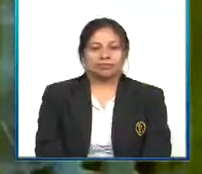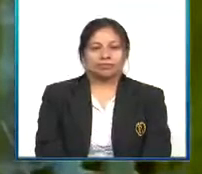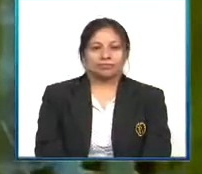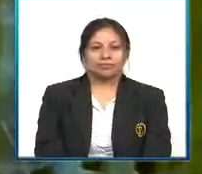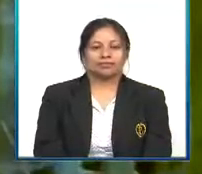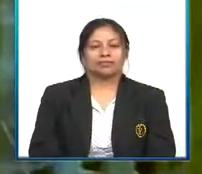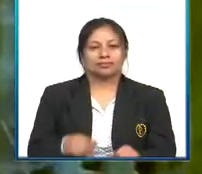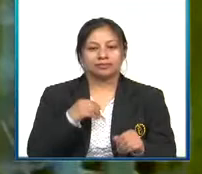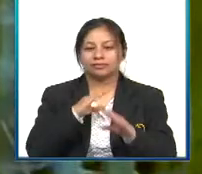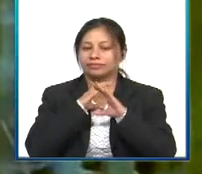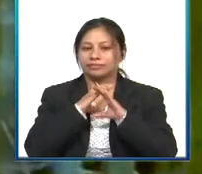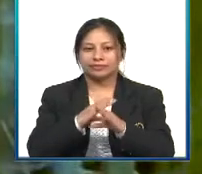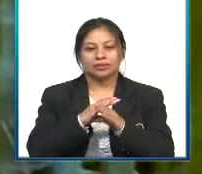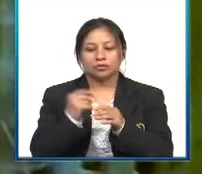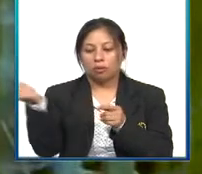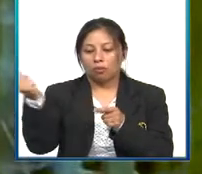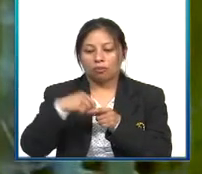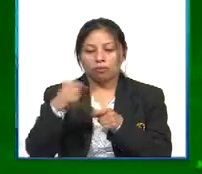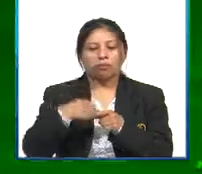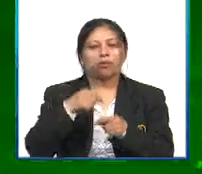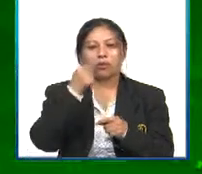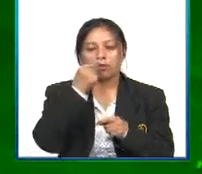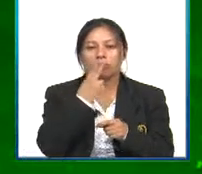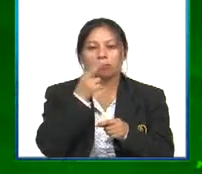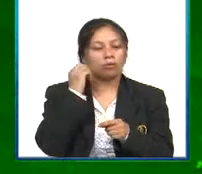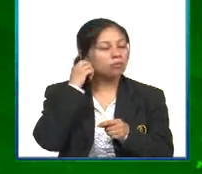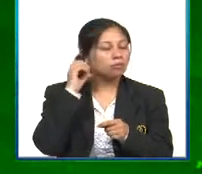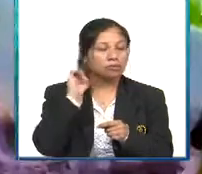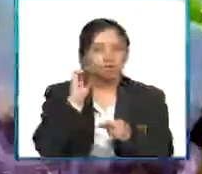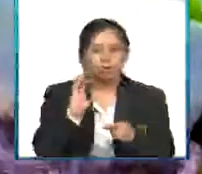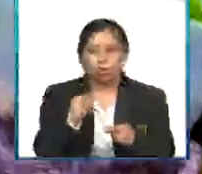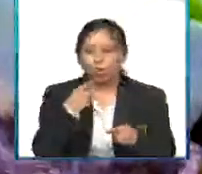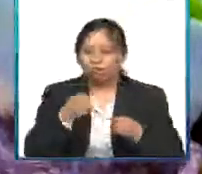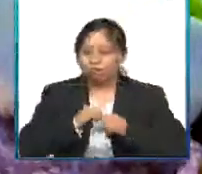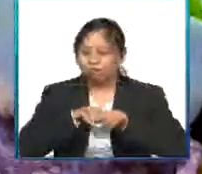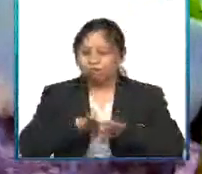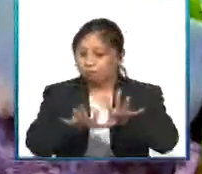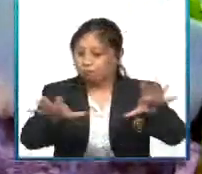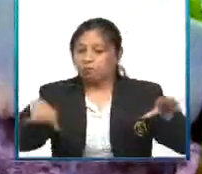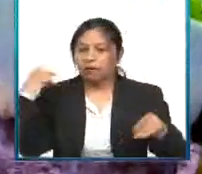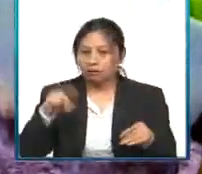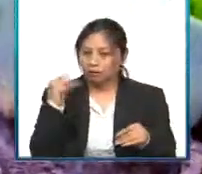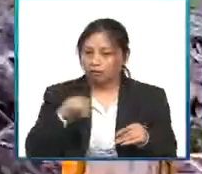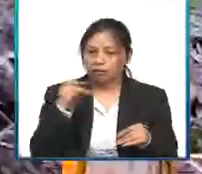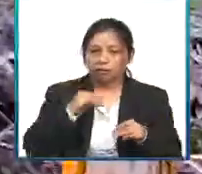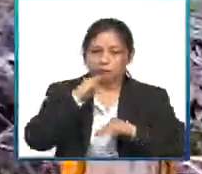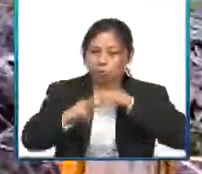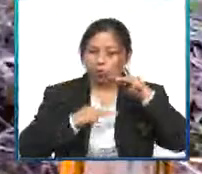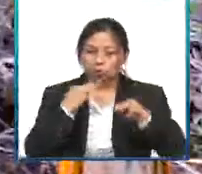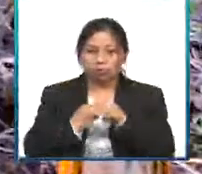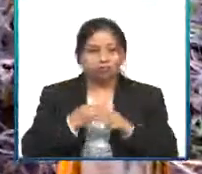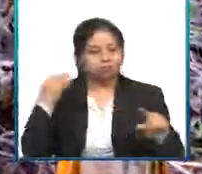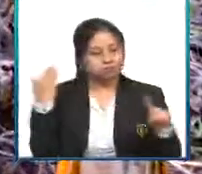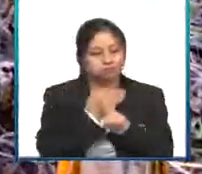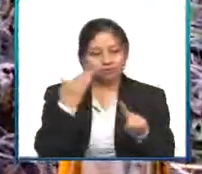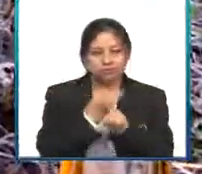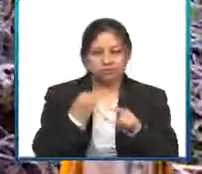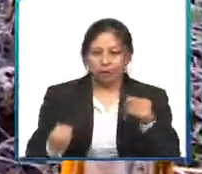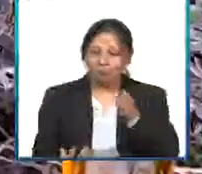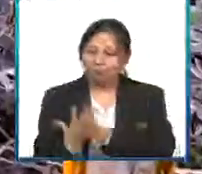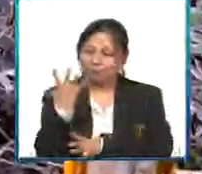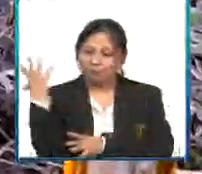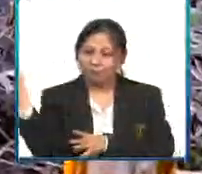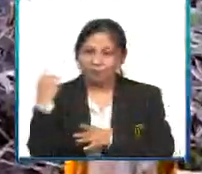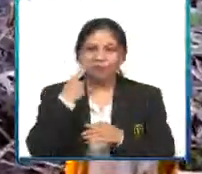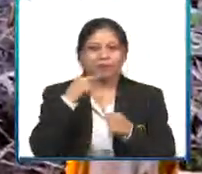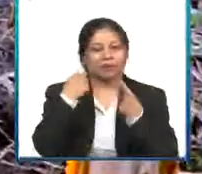El peligroso hongo fusarión raza 4 tropical se propaga rápidamente por el mundo, dañando las plantaciones de los cultivos